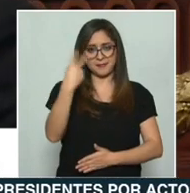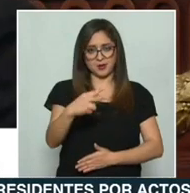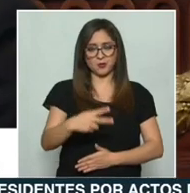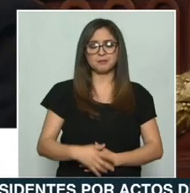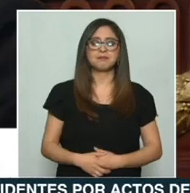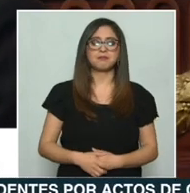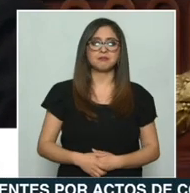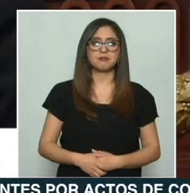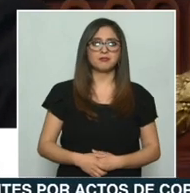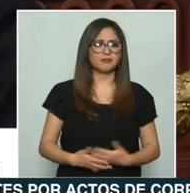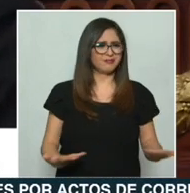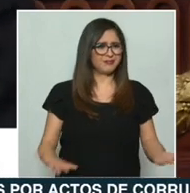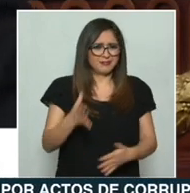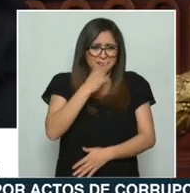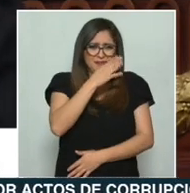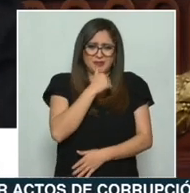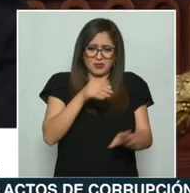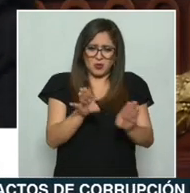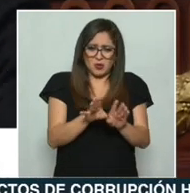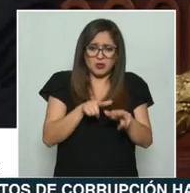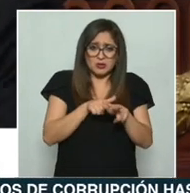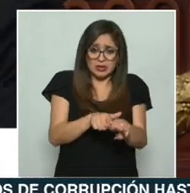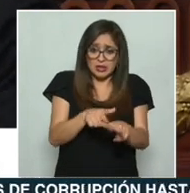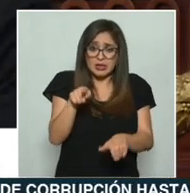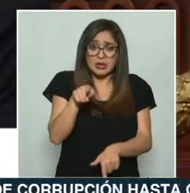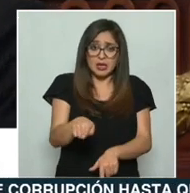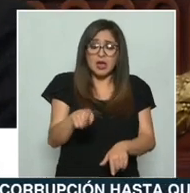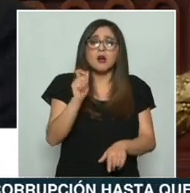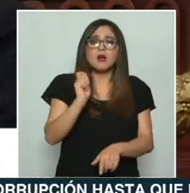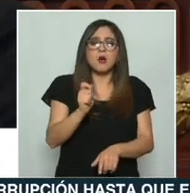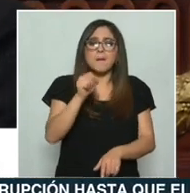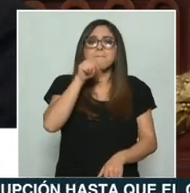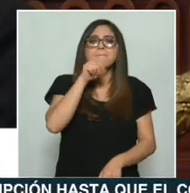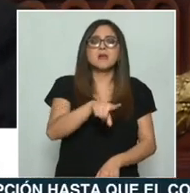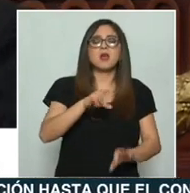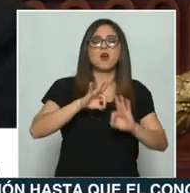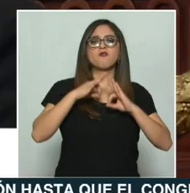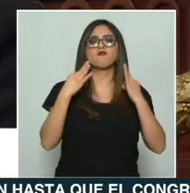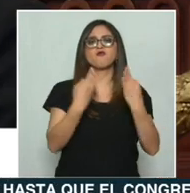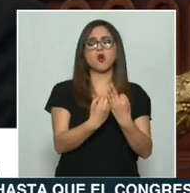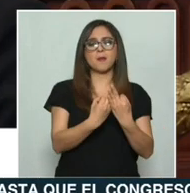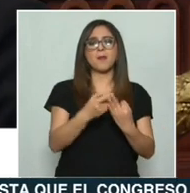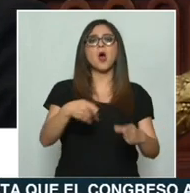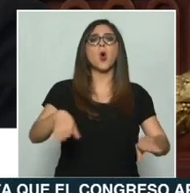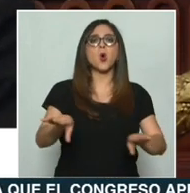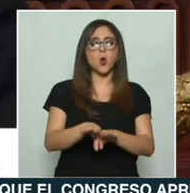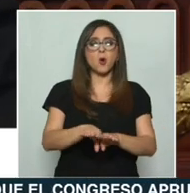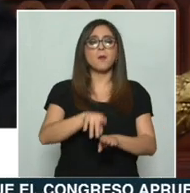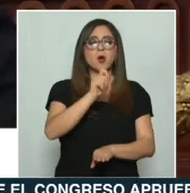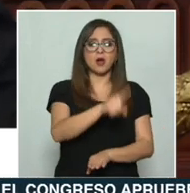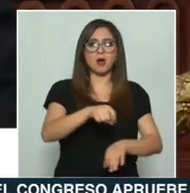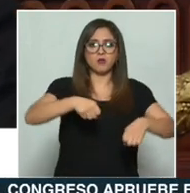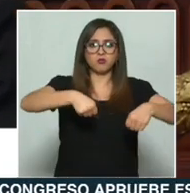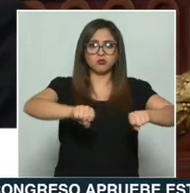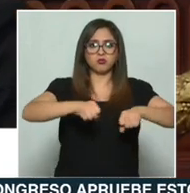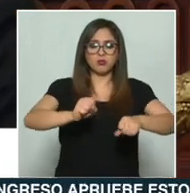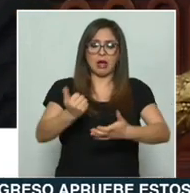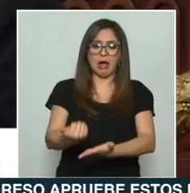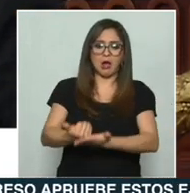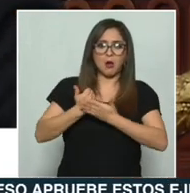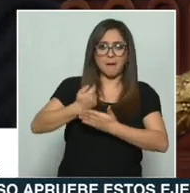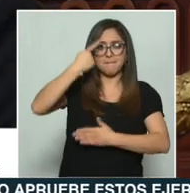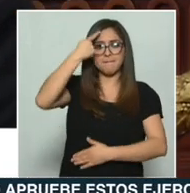la mayoría de estas situaciones tienen algo en común: un modus operandi en el que las motocicletas fueron el medio de transporte